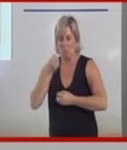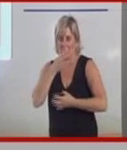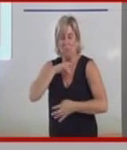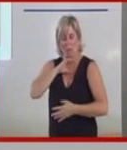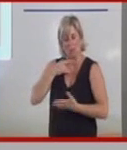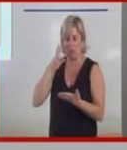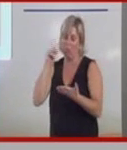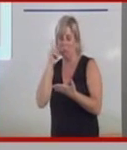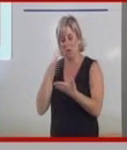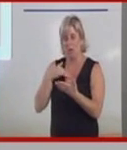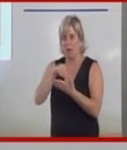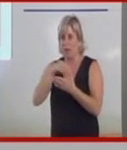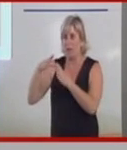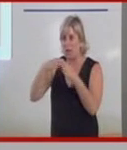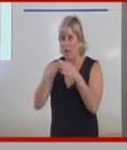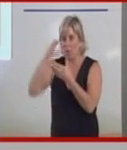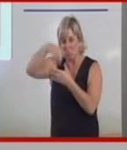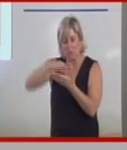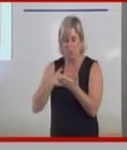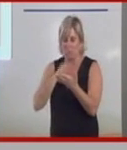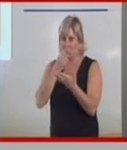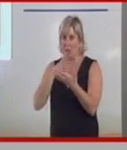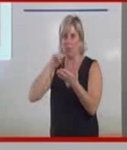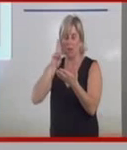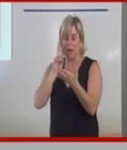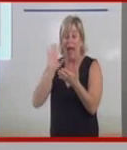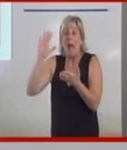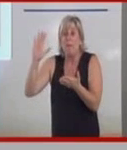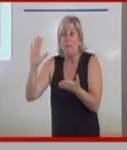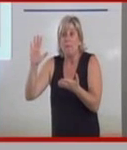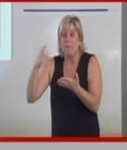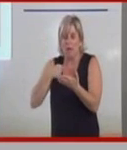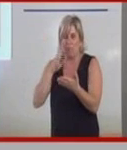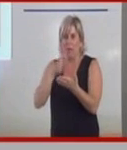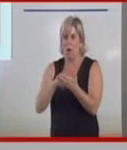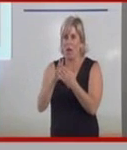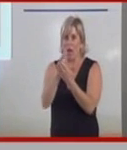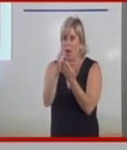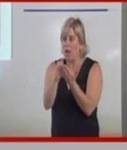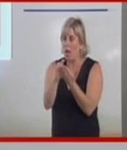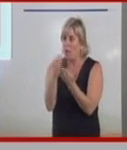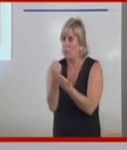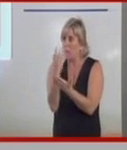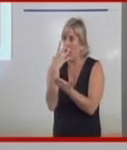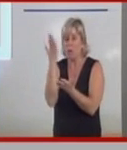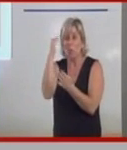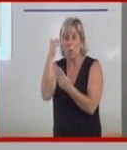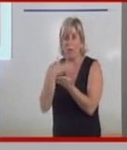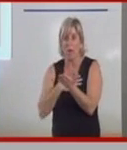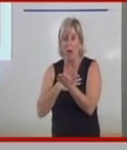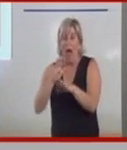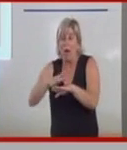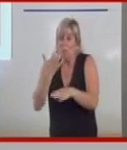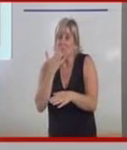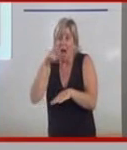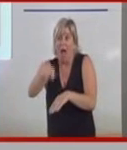ese menú de navegación por el dispositivo móvil, pero como tal no traía pantalla. Efectivamente, a mí como usuaria ciega,